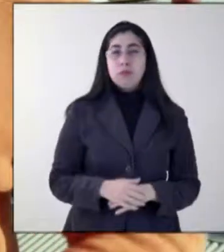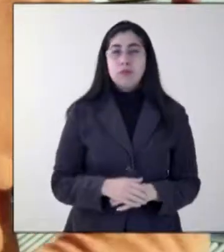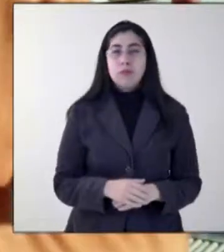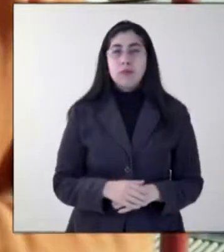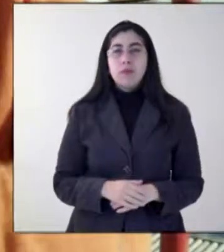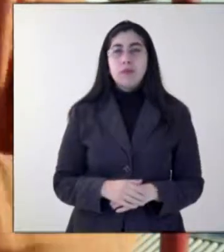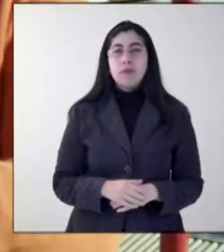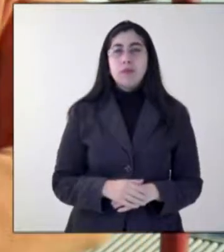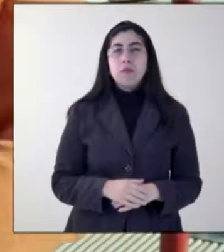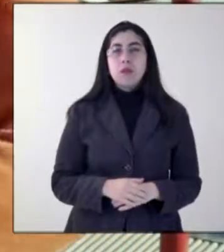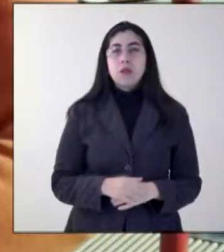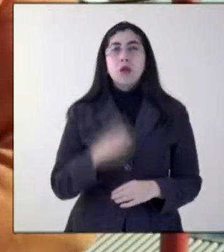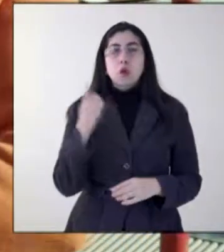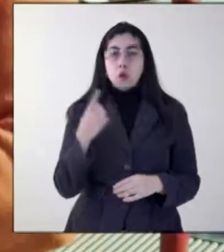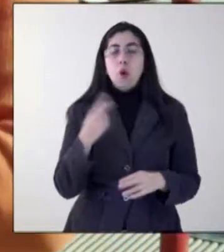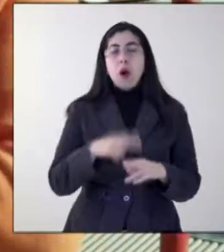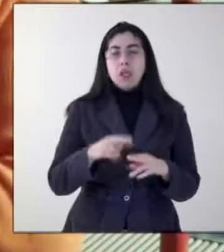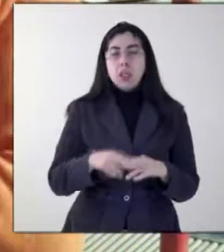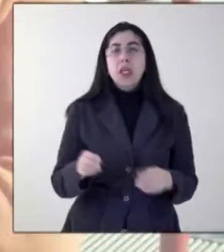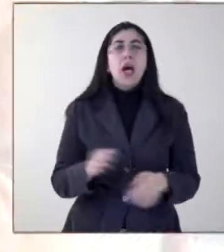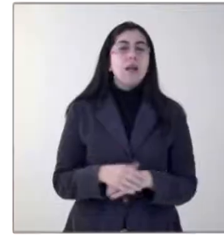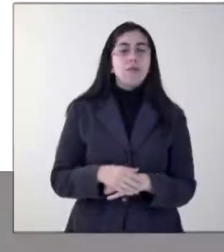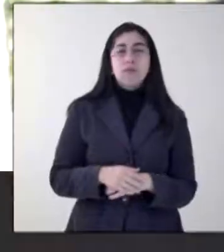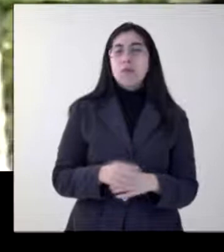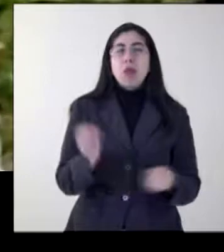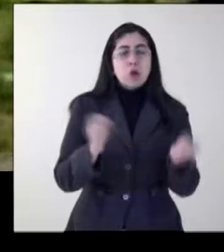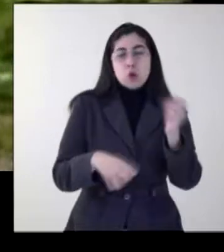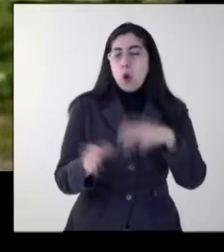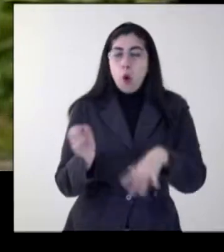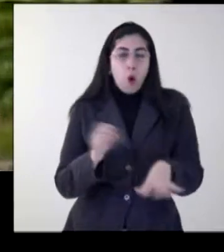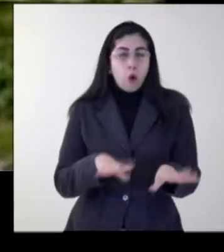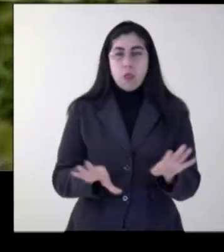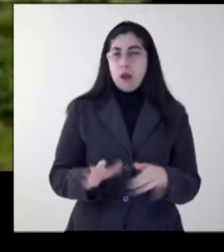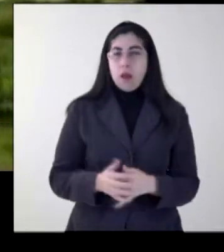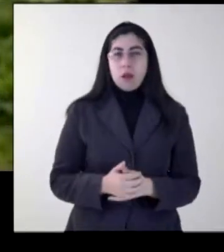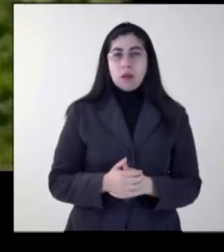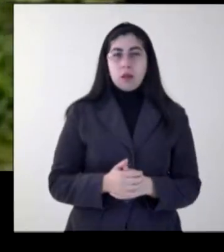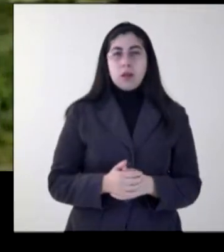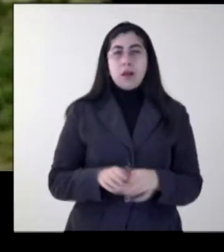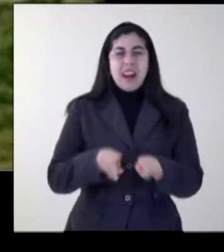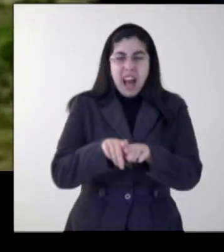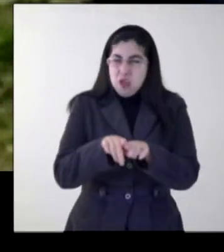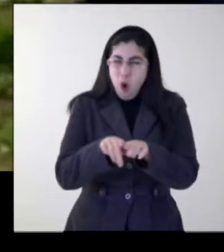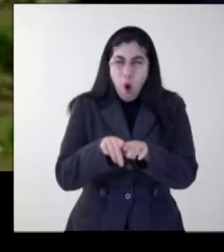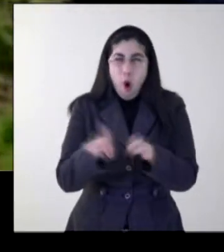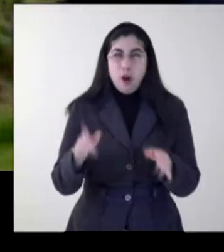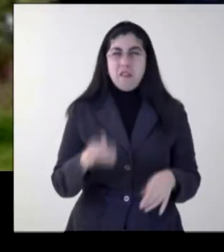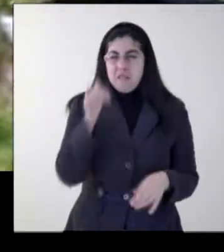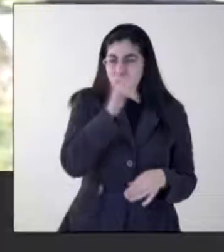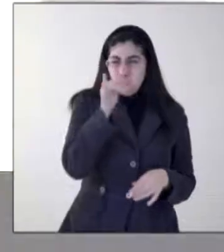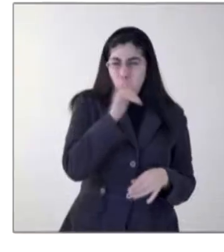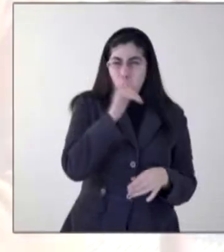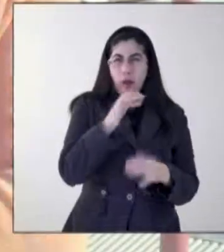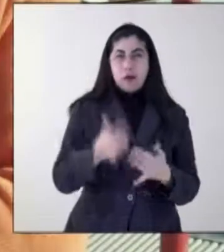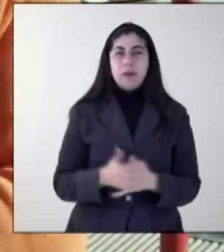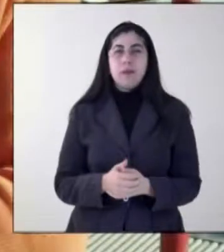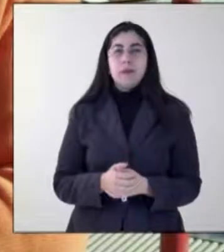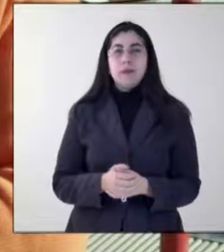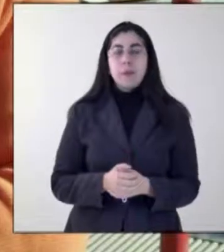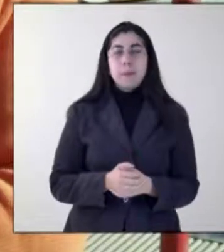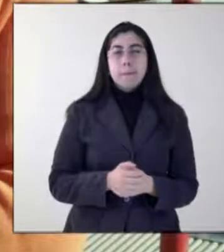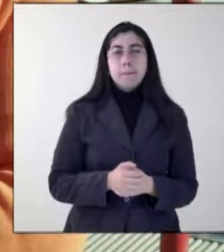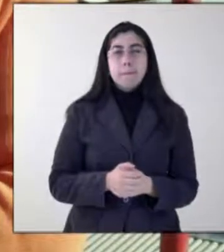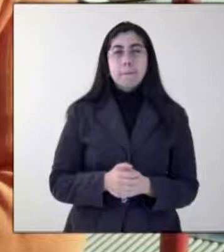que se prestaba pa todo esto de ratones, basura,